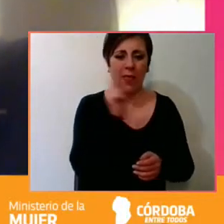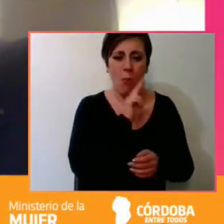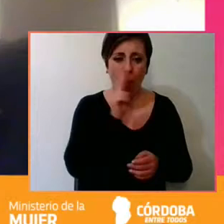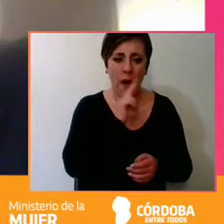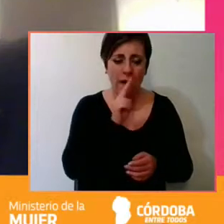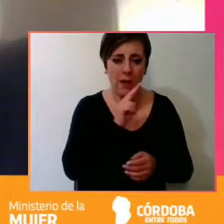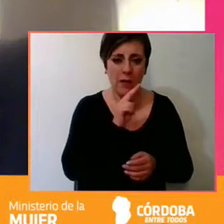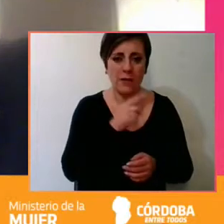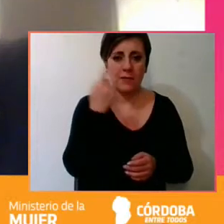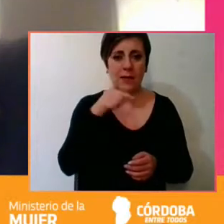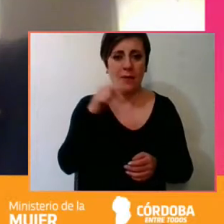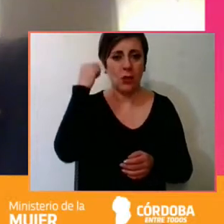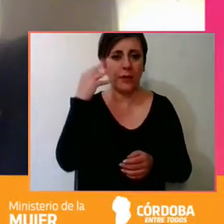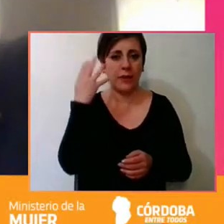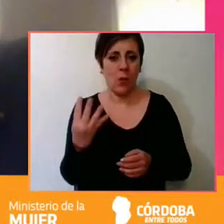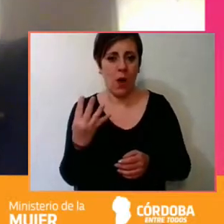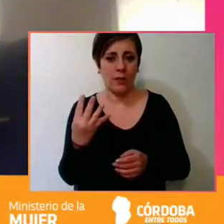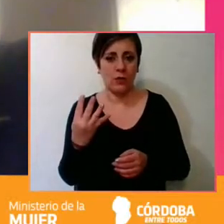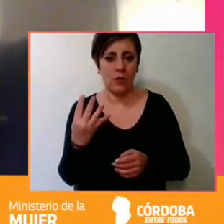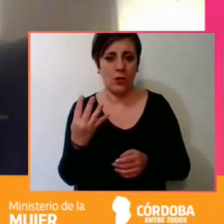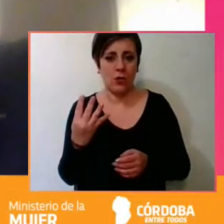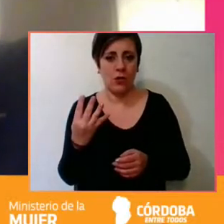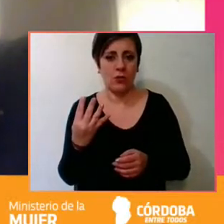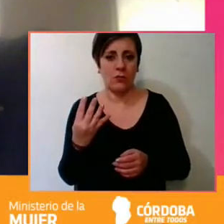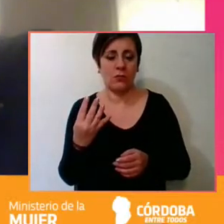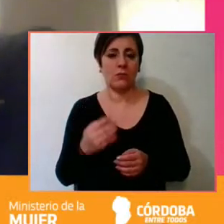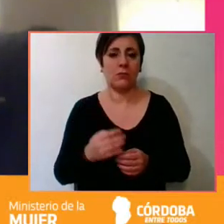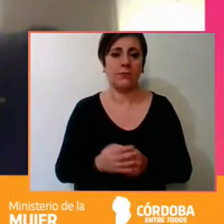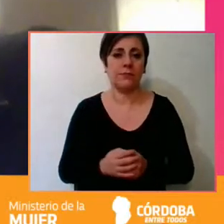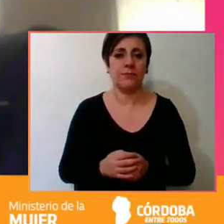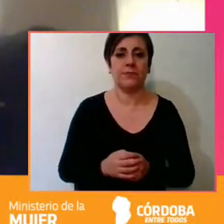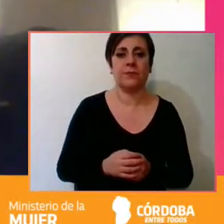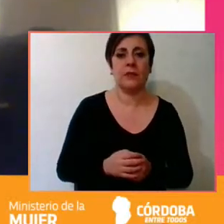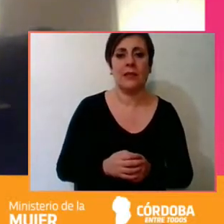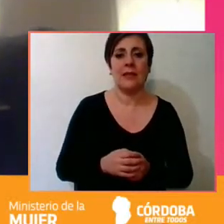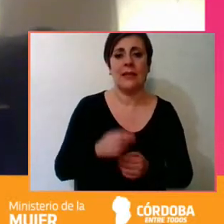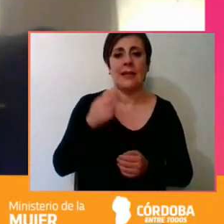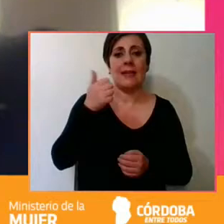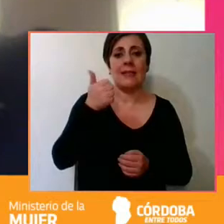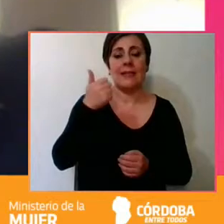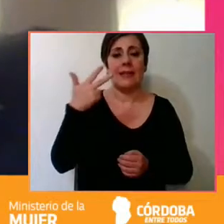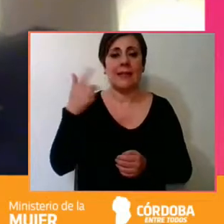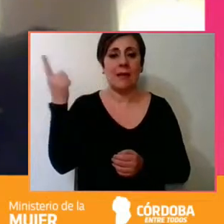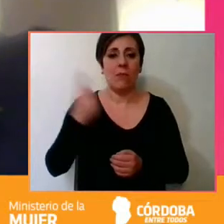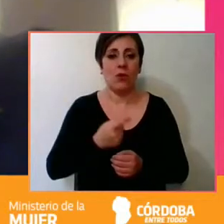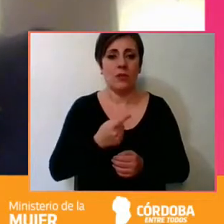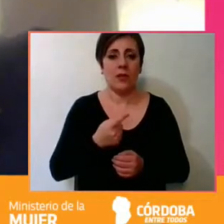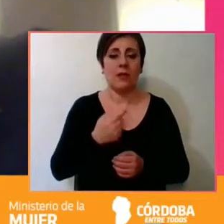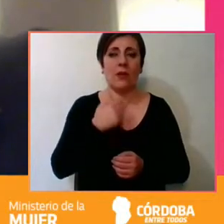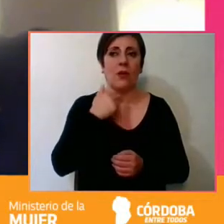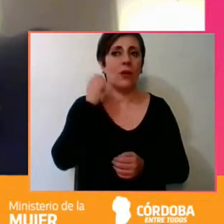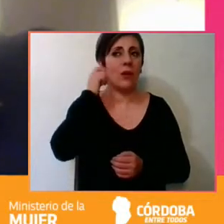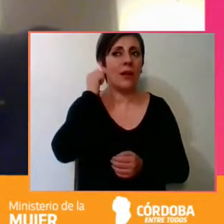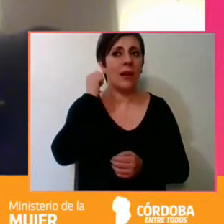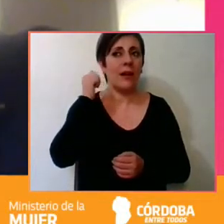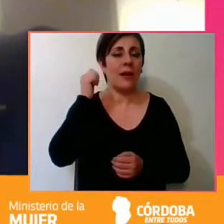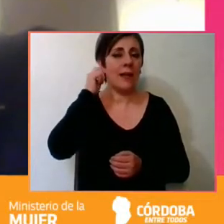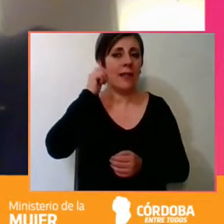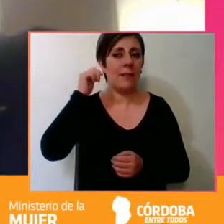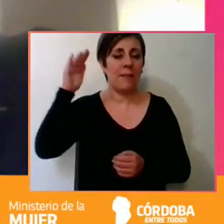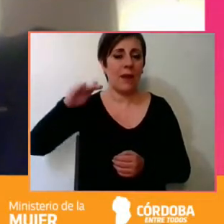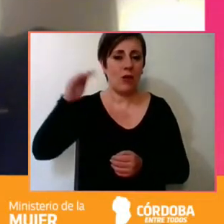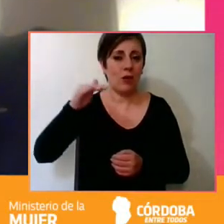194 hijas e hijos quedaron sin madre. El 63% de estos eran hijos menores de edad. Y